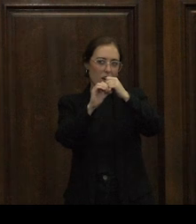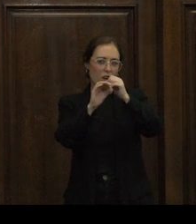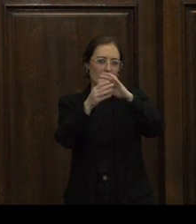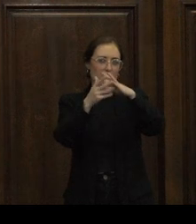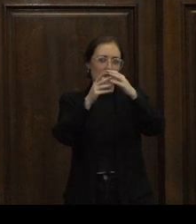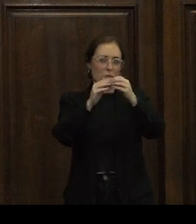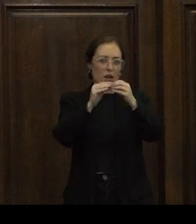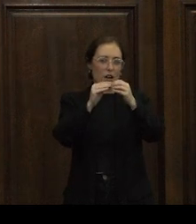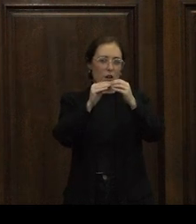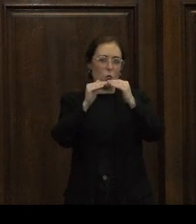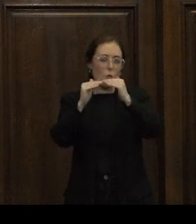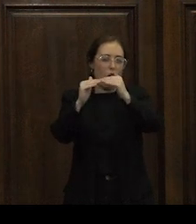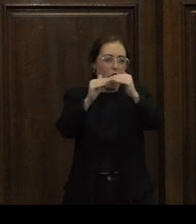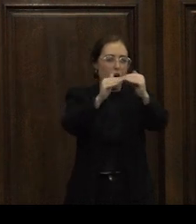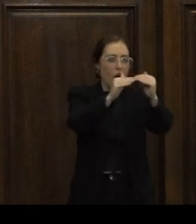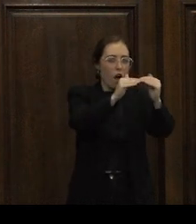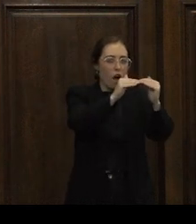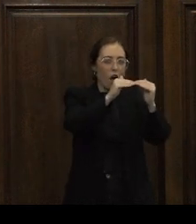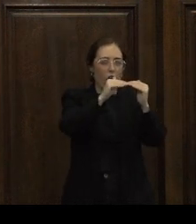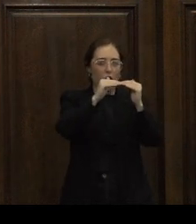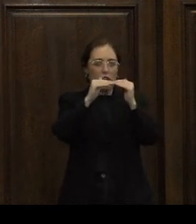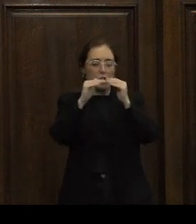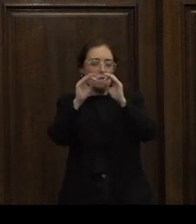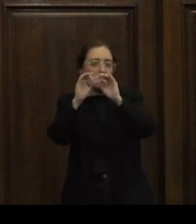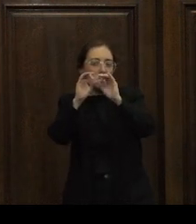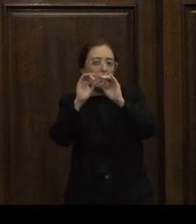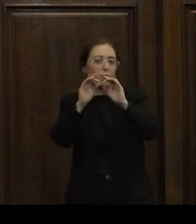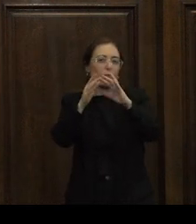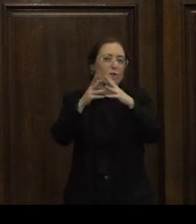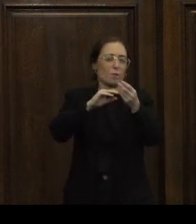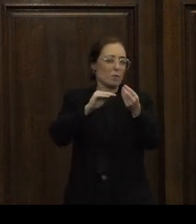Eso es fundamental para este tipo